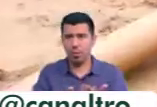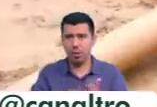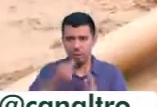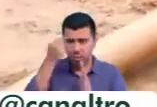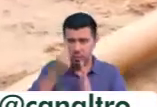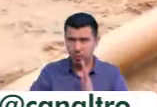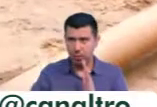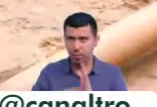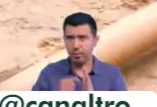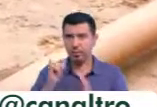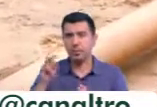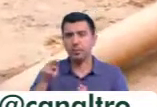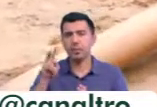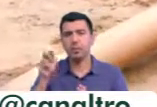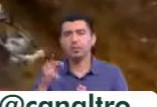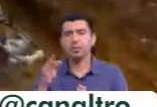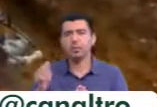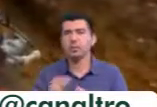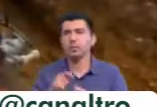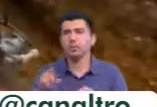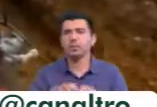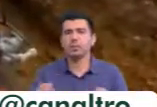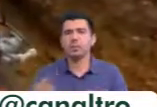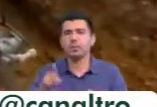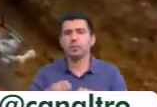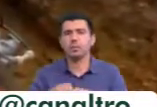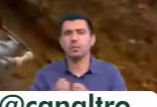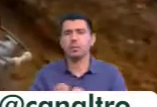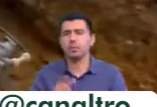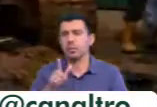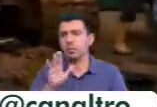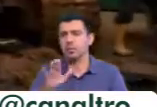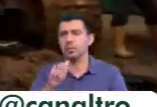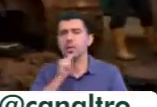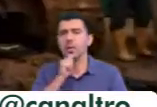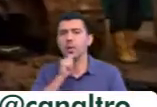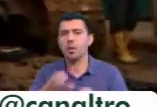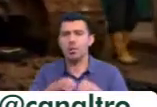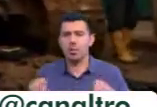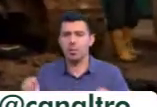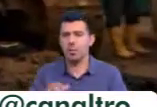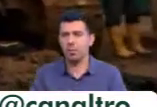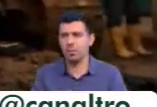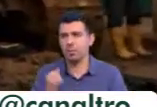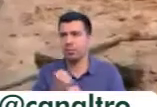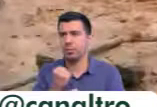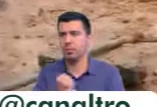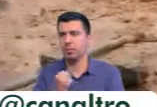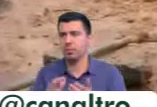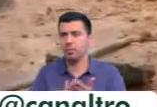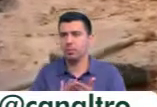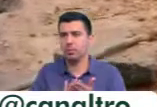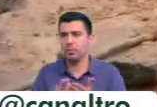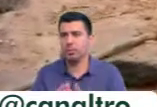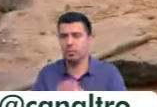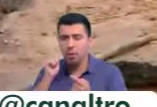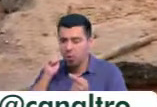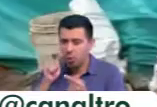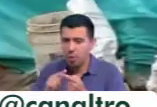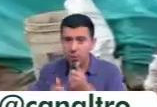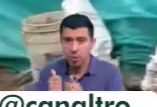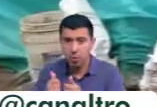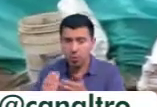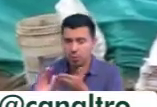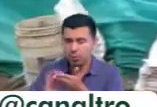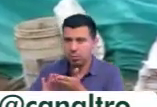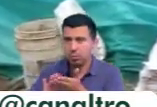el tubo afectado hace parte del acueducto y las obras que se adelantan en la zona tienen como objetivo reparar